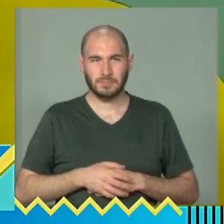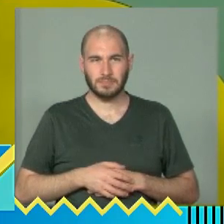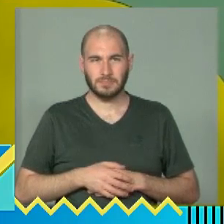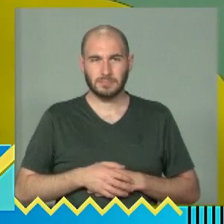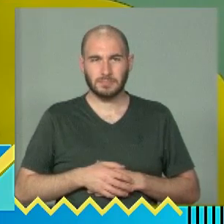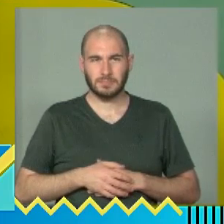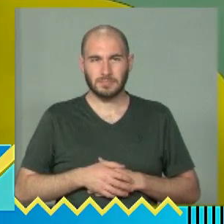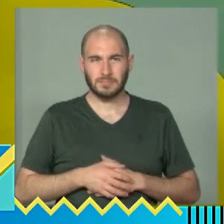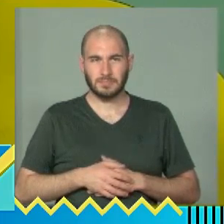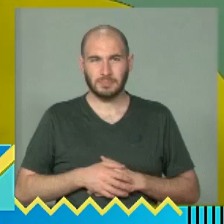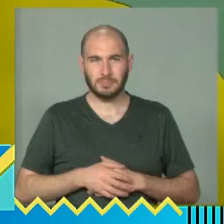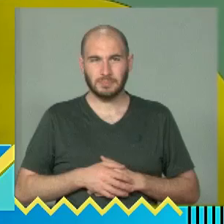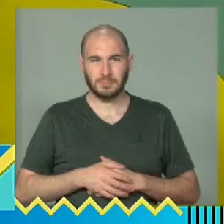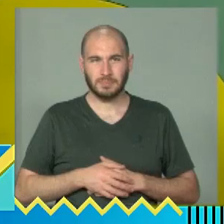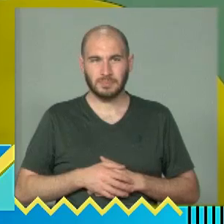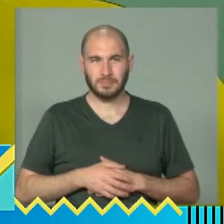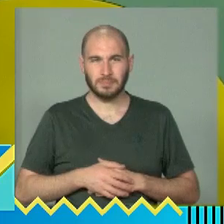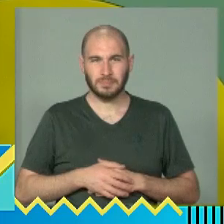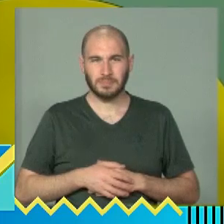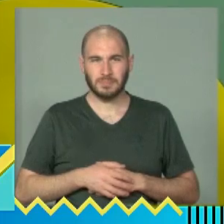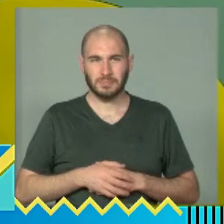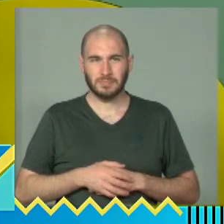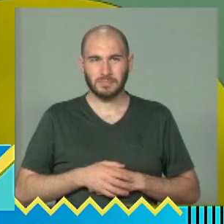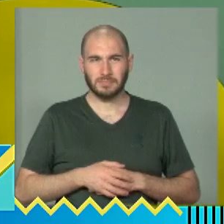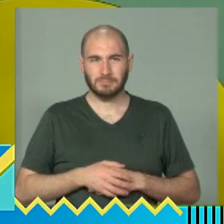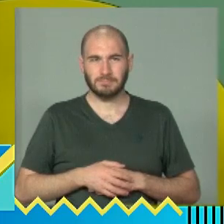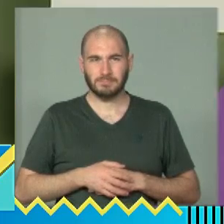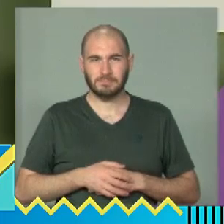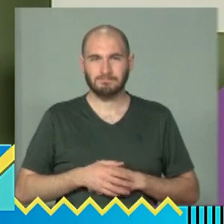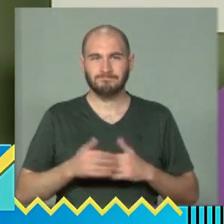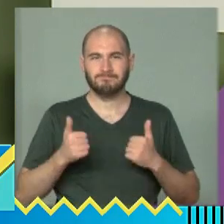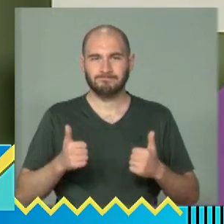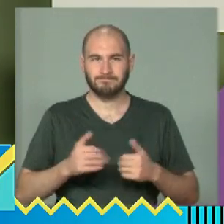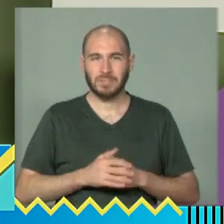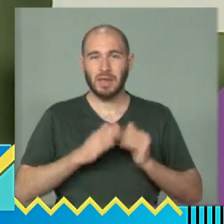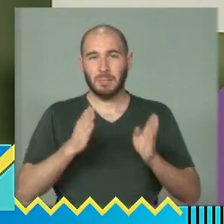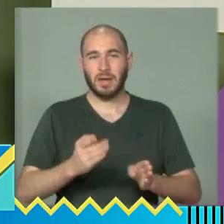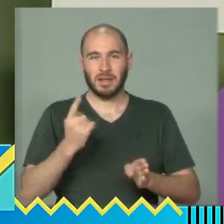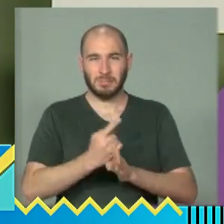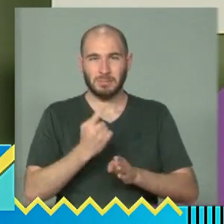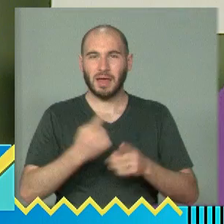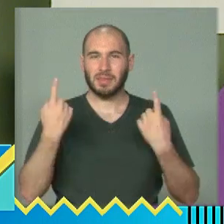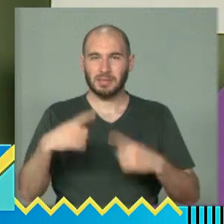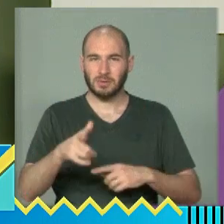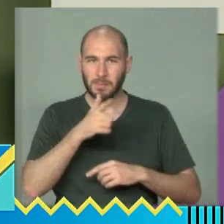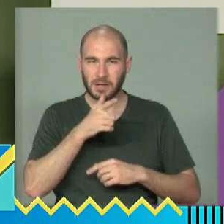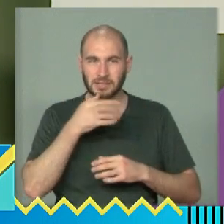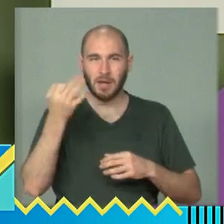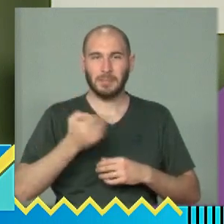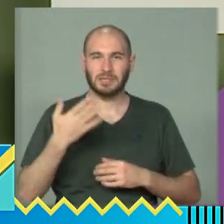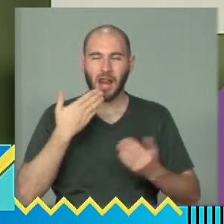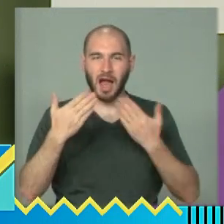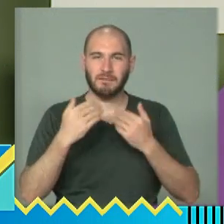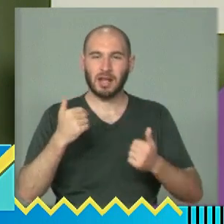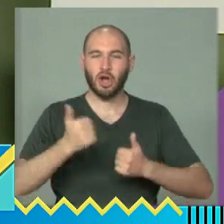nada, todo puede ser, hay que pensar en grande. Bien, bueno, el primer bloque de este Distintos Parecidos especial, hablando